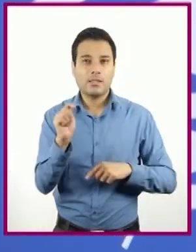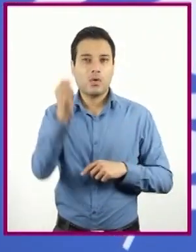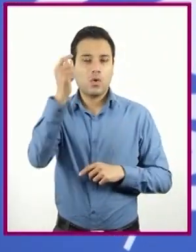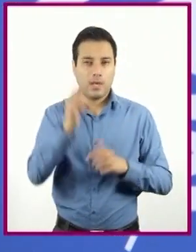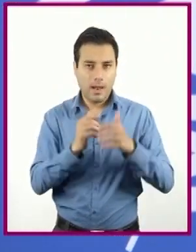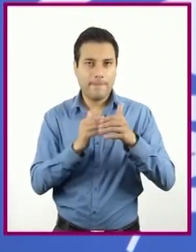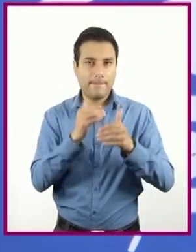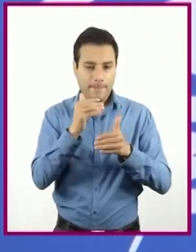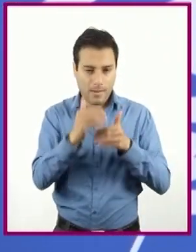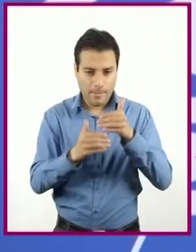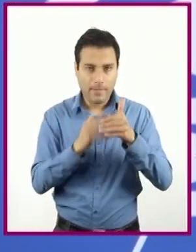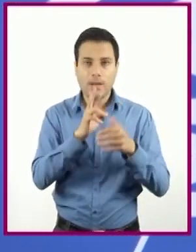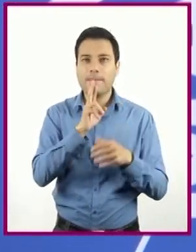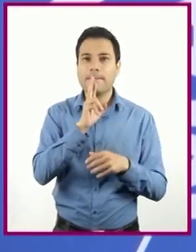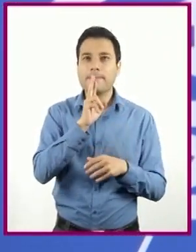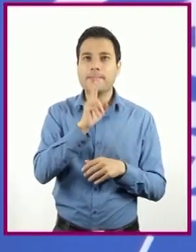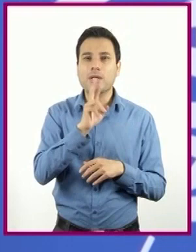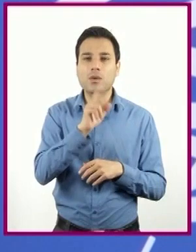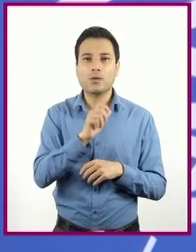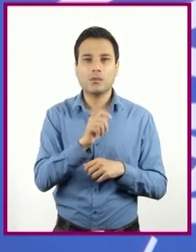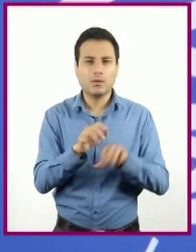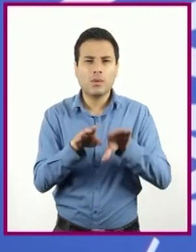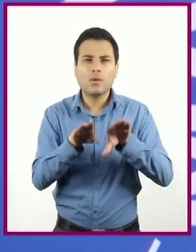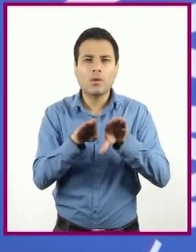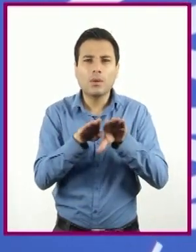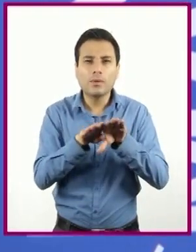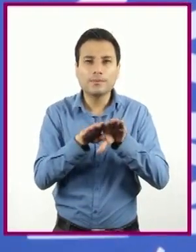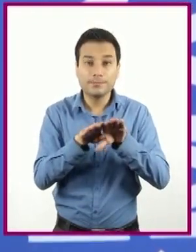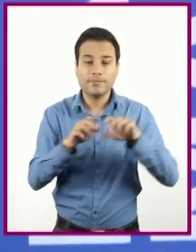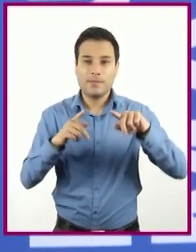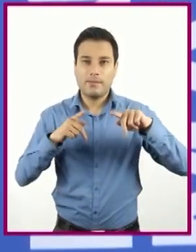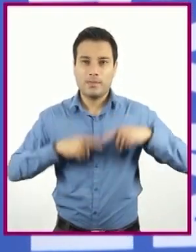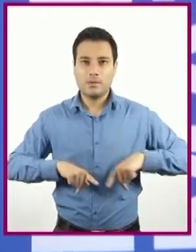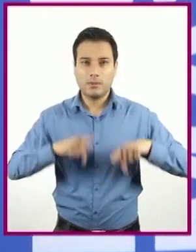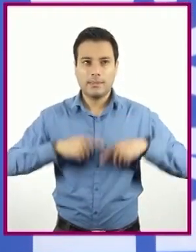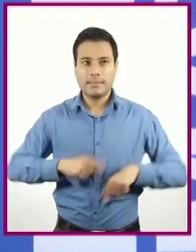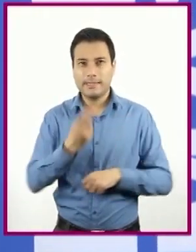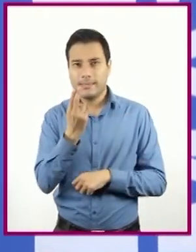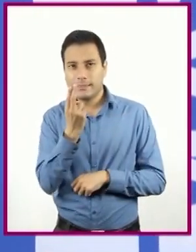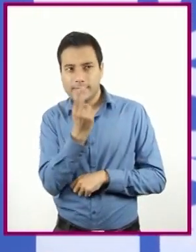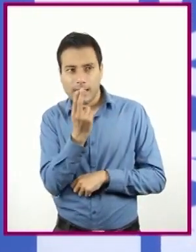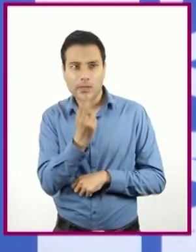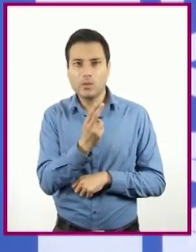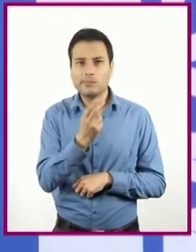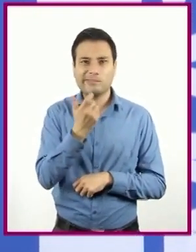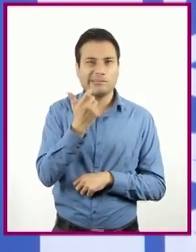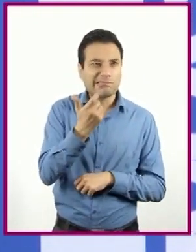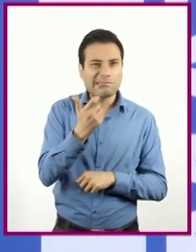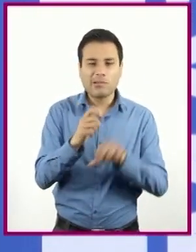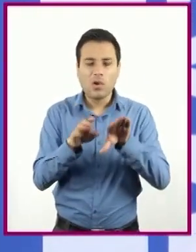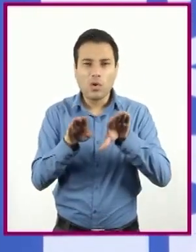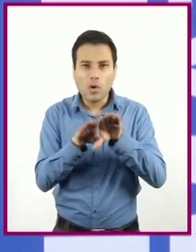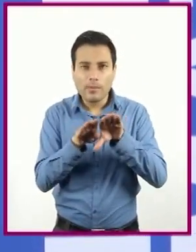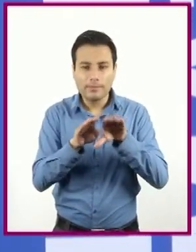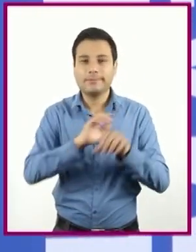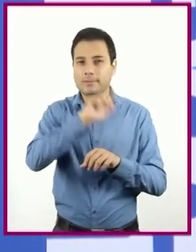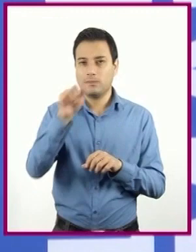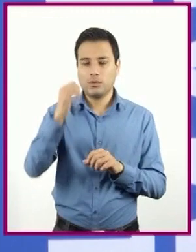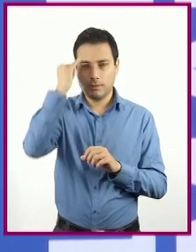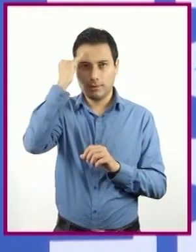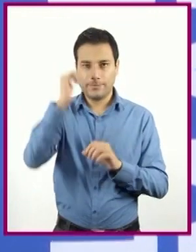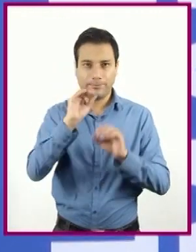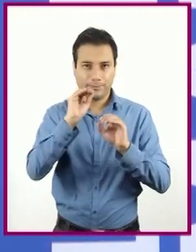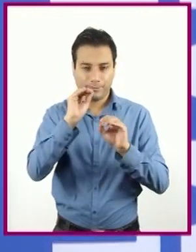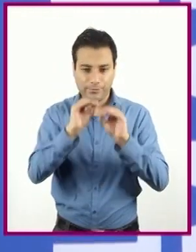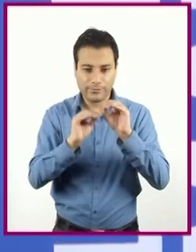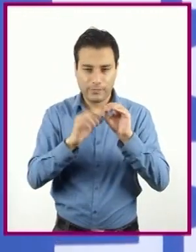para hacerlas funcionar, basándose en las necesidades humanas y económicas. Pues bien, con ello pretendo